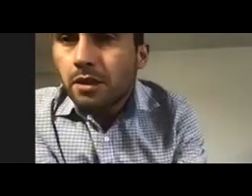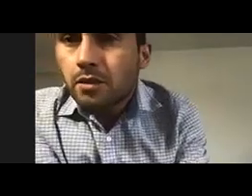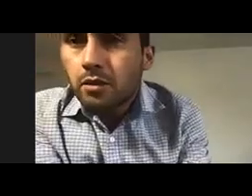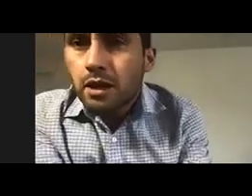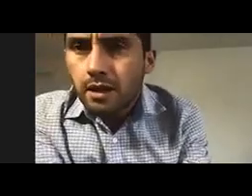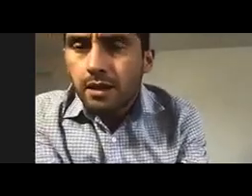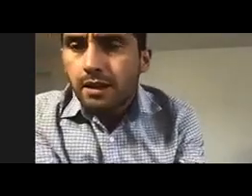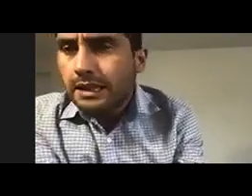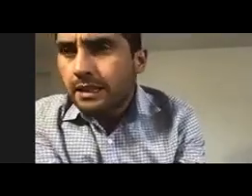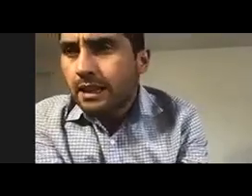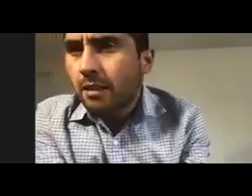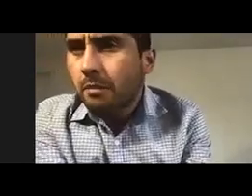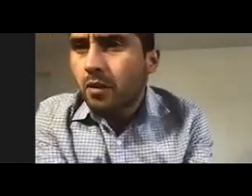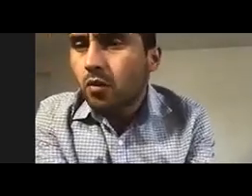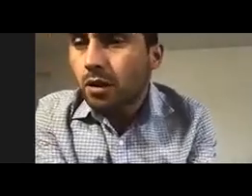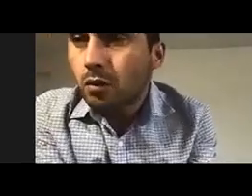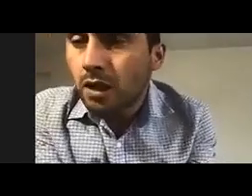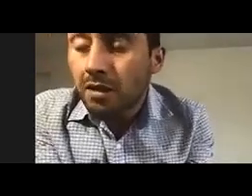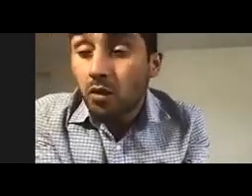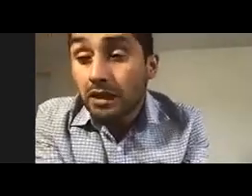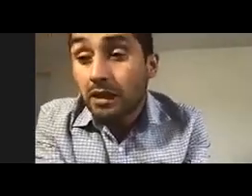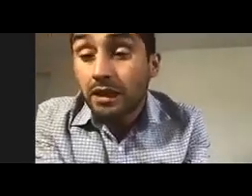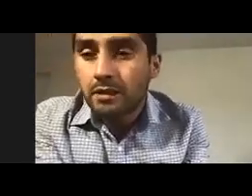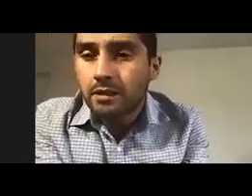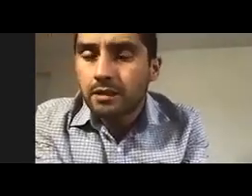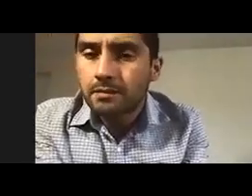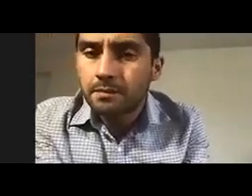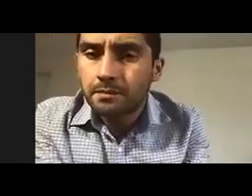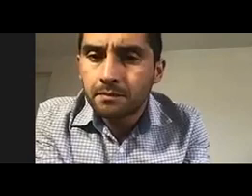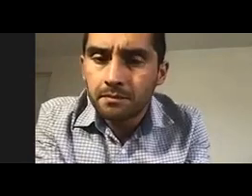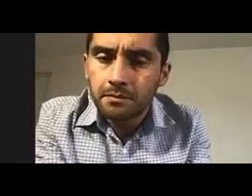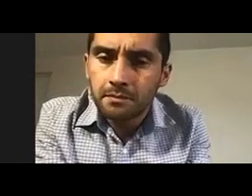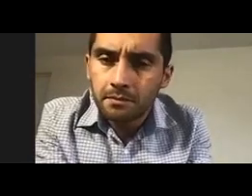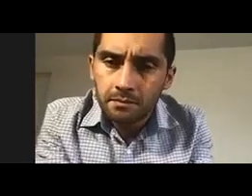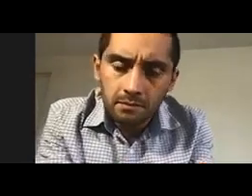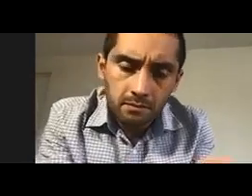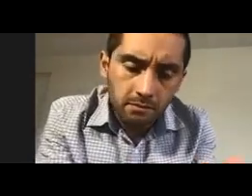Doy paso a las preguntas o dudas que pudieran tener.